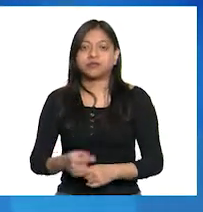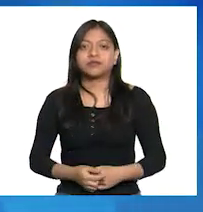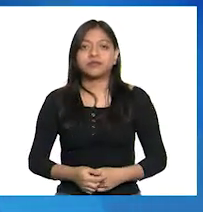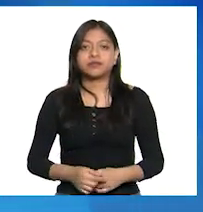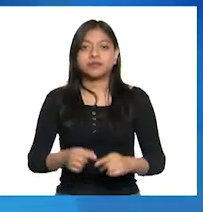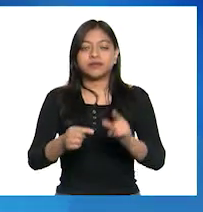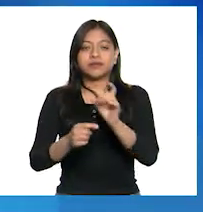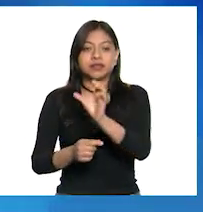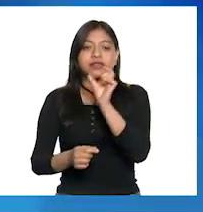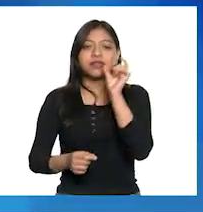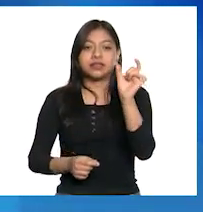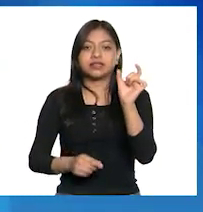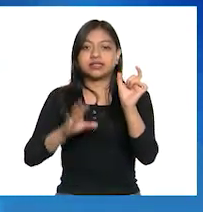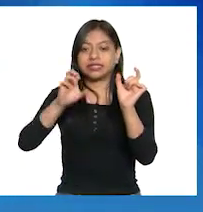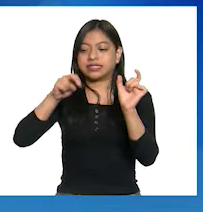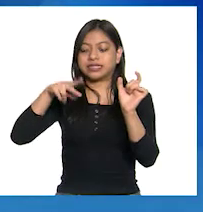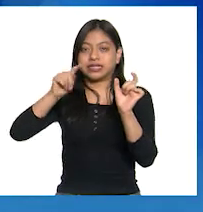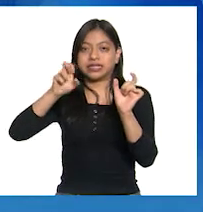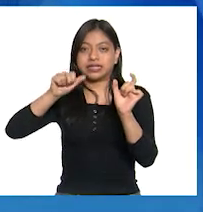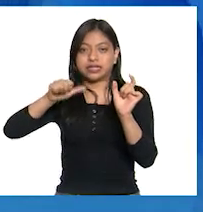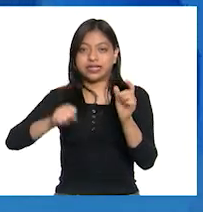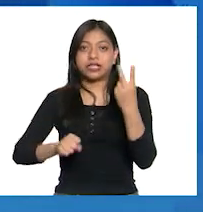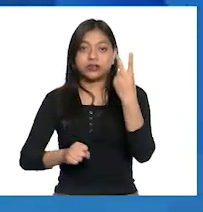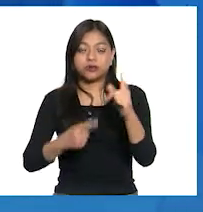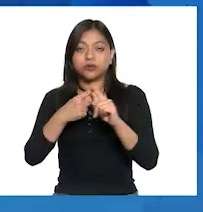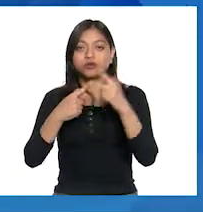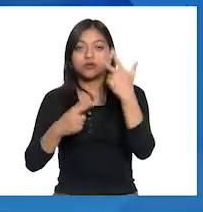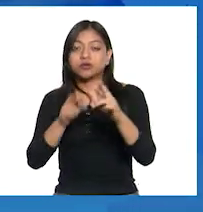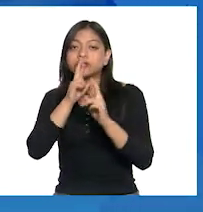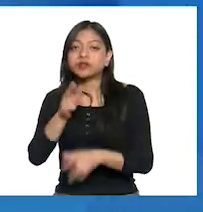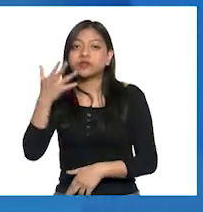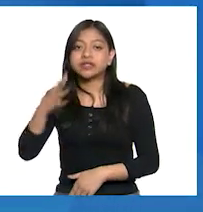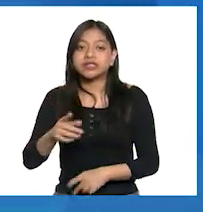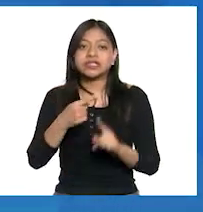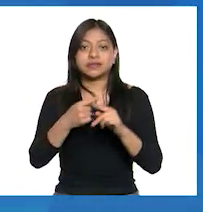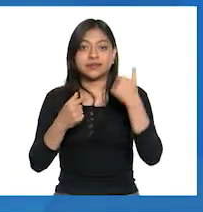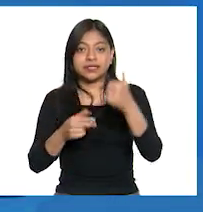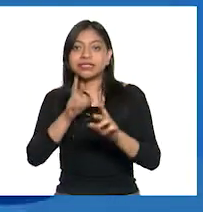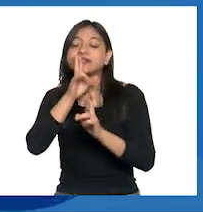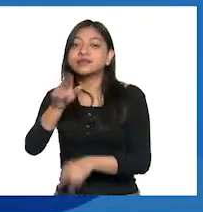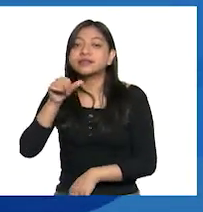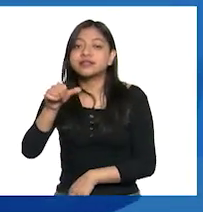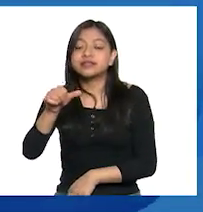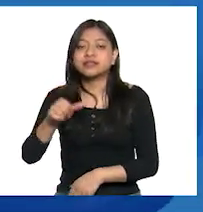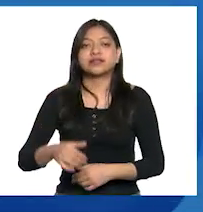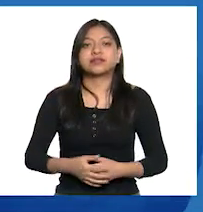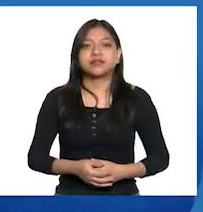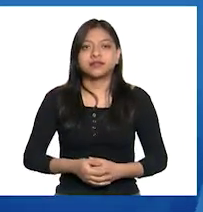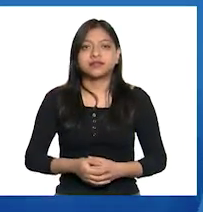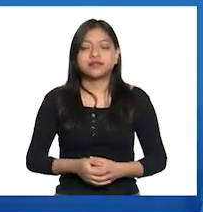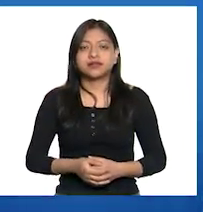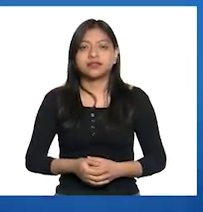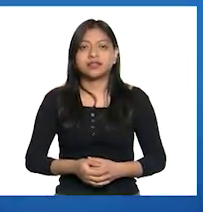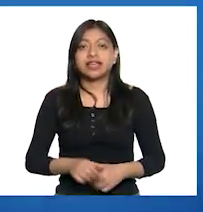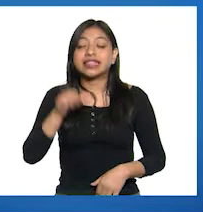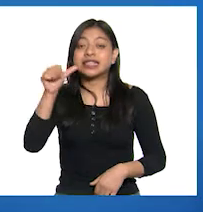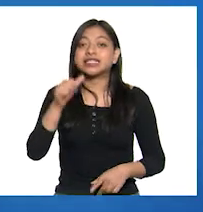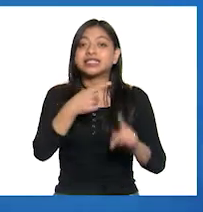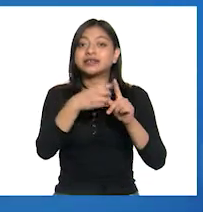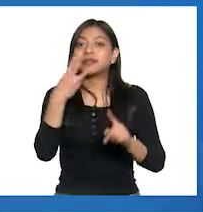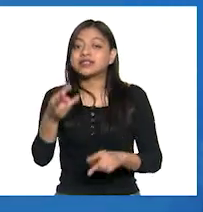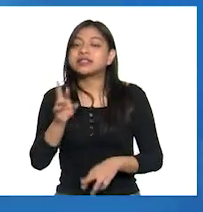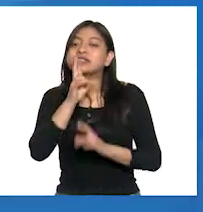las centenas, 2 más 8 igual a 10, más 6 igual a 16, 16 más 3